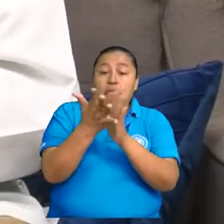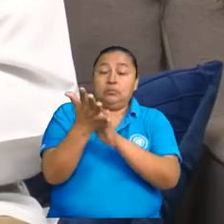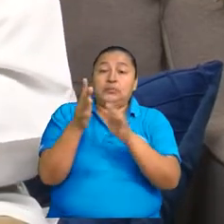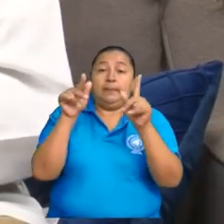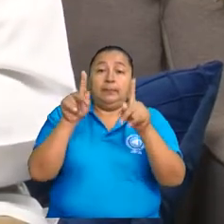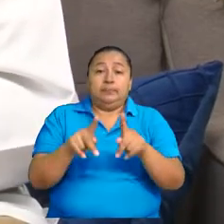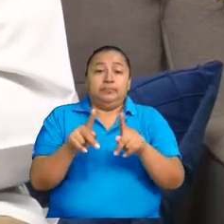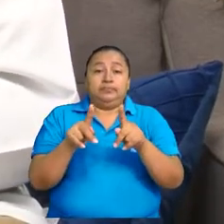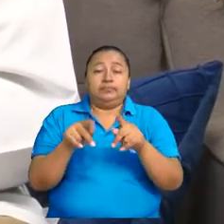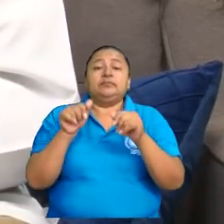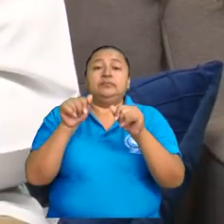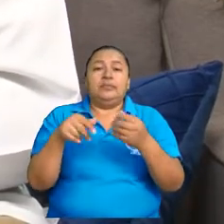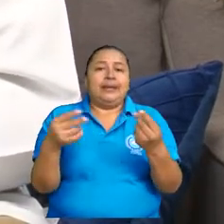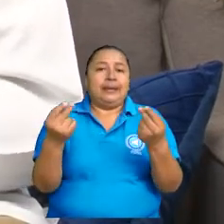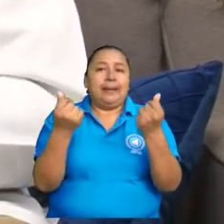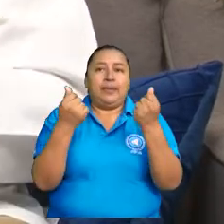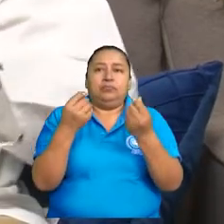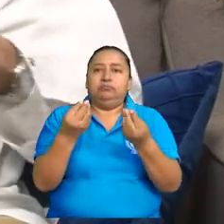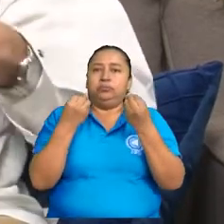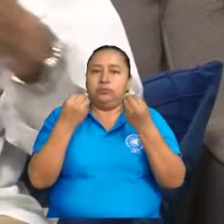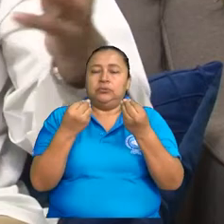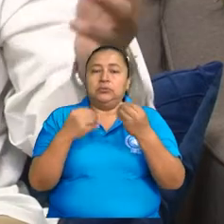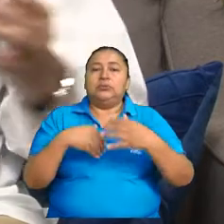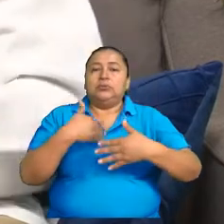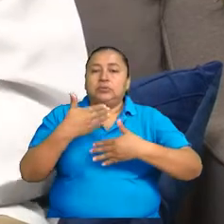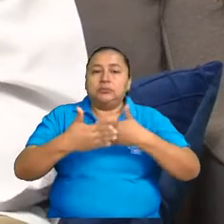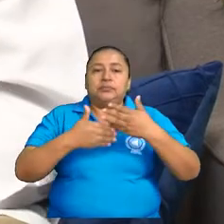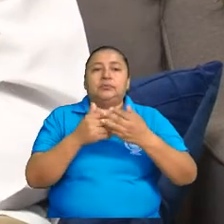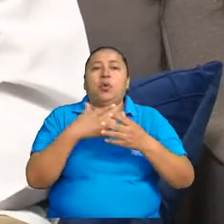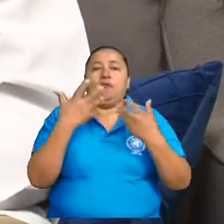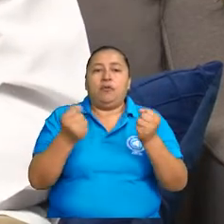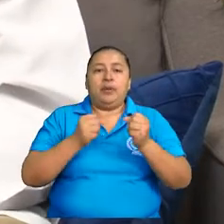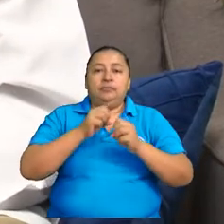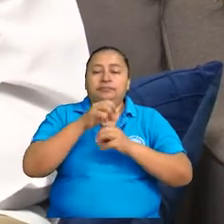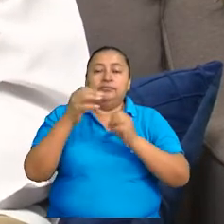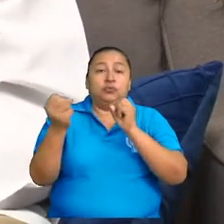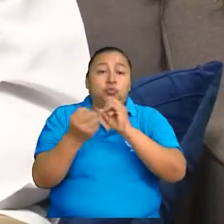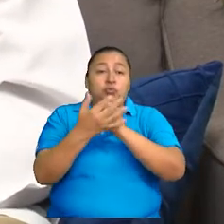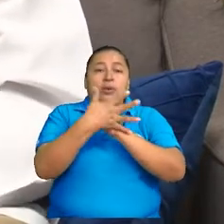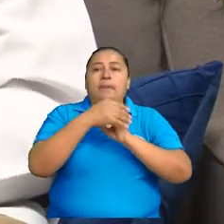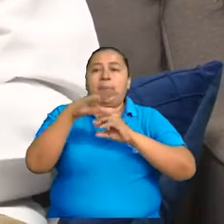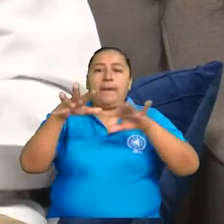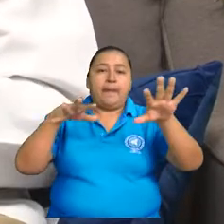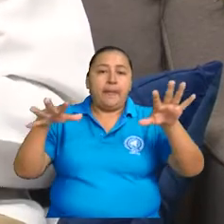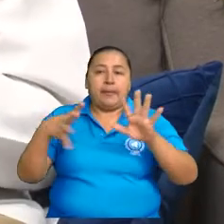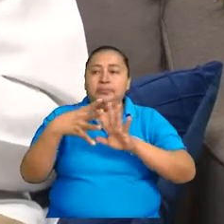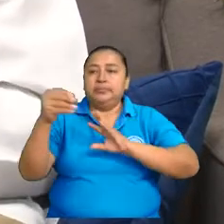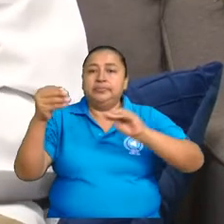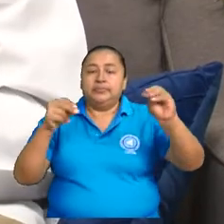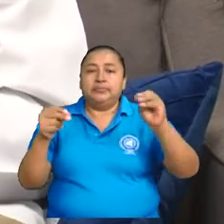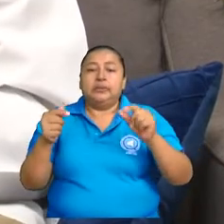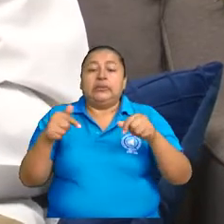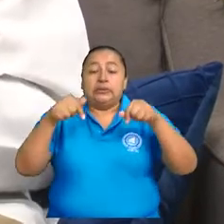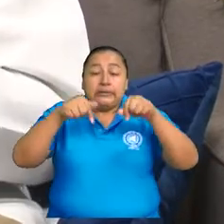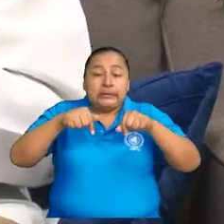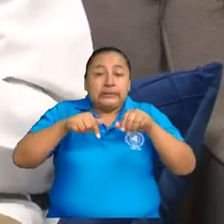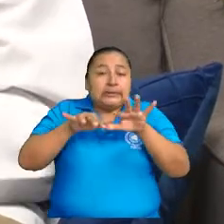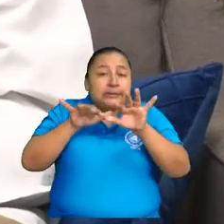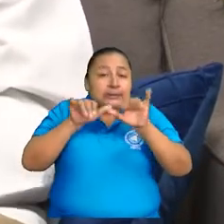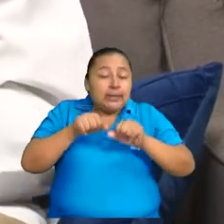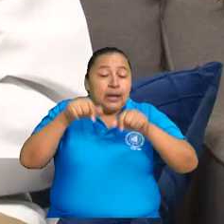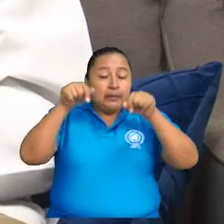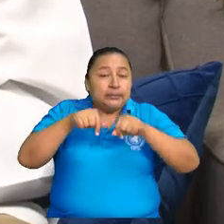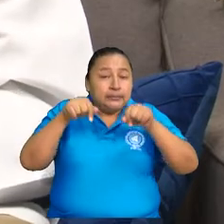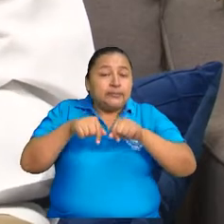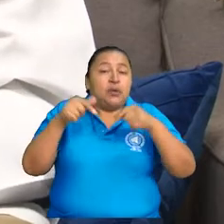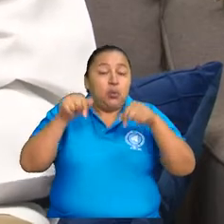persona van a ser altas conforme vaya circulando el virus en la población. Entonces, desde ya es la